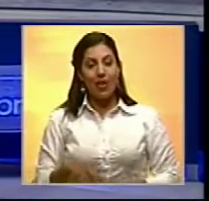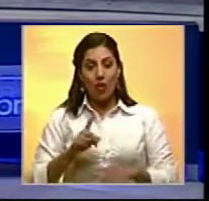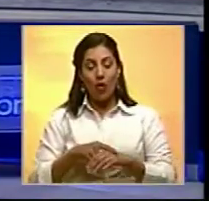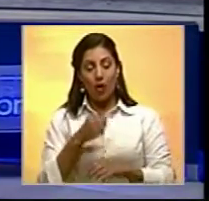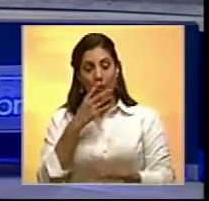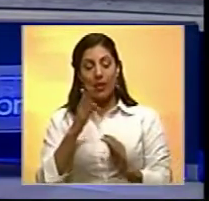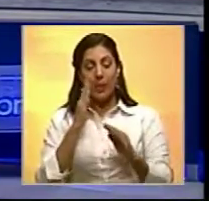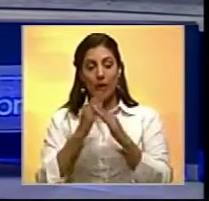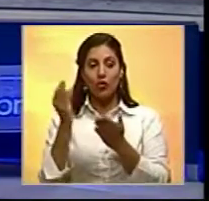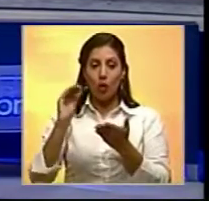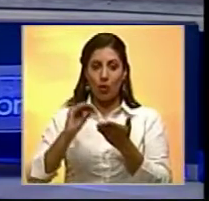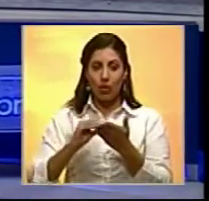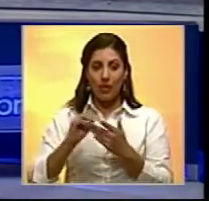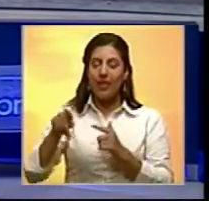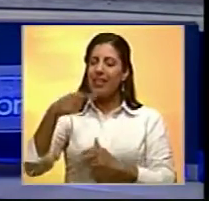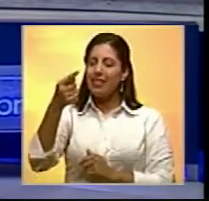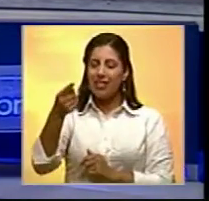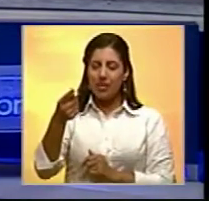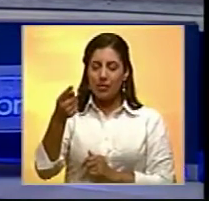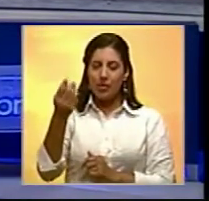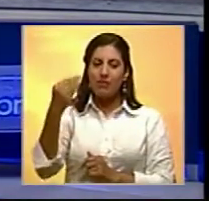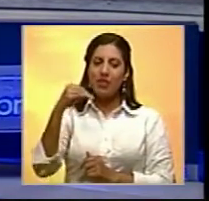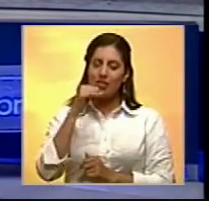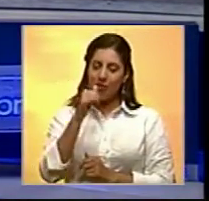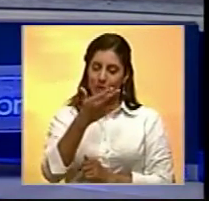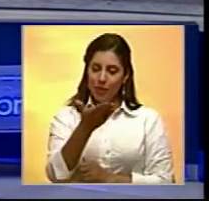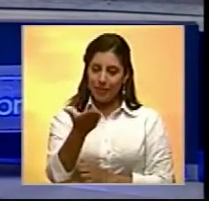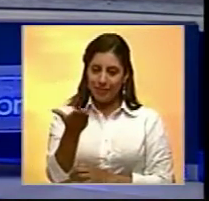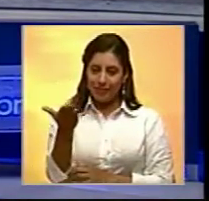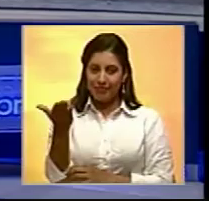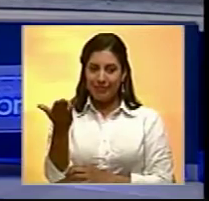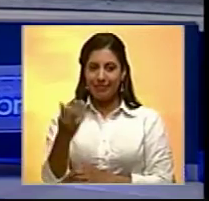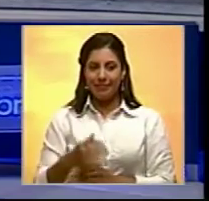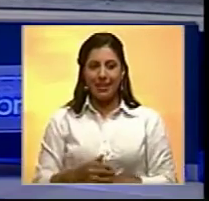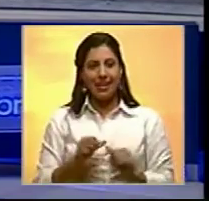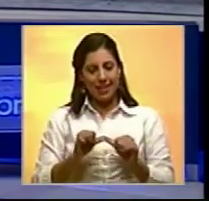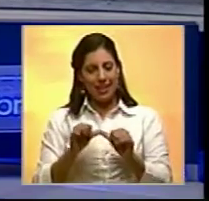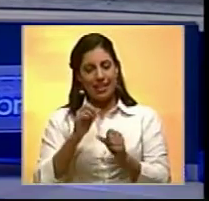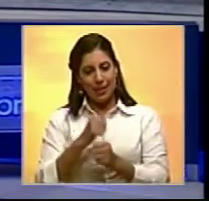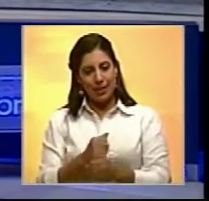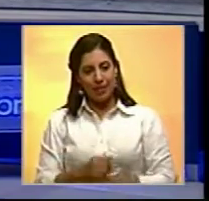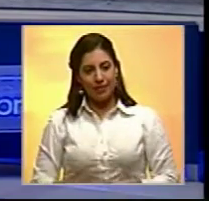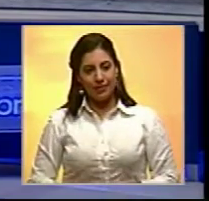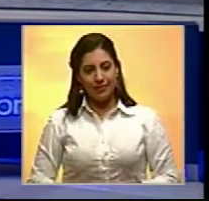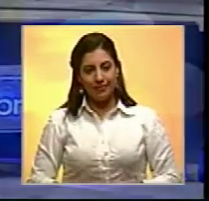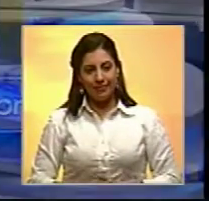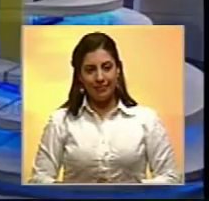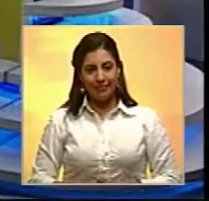Enhorabuena, hacemos otra pausa. Y al regreso venimos con más información para todos ustedes. Quédense con nosotras.